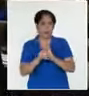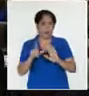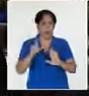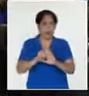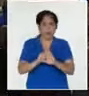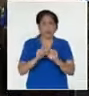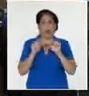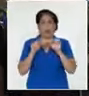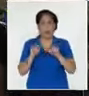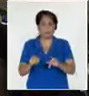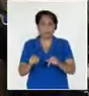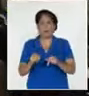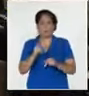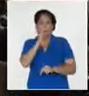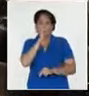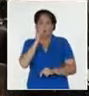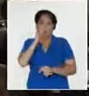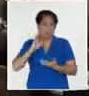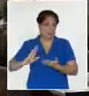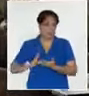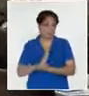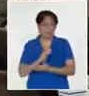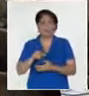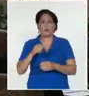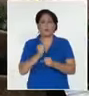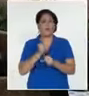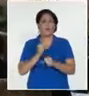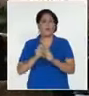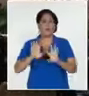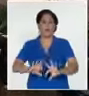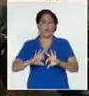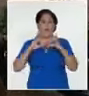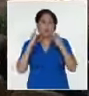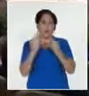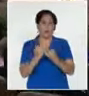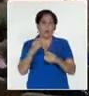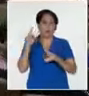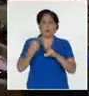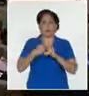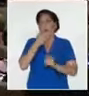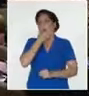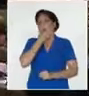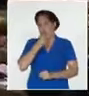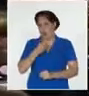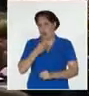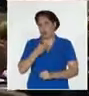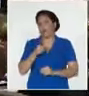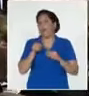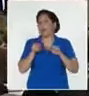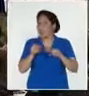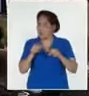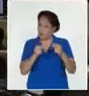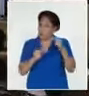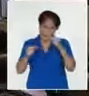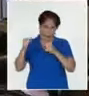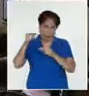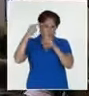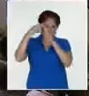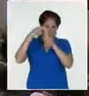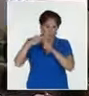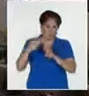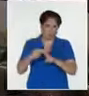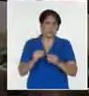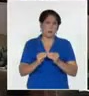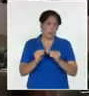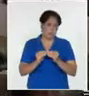corrupción, las drogas, así como el trabajo con la familia y los jóvenes. Indudablemente, esto se corresponde